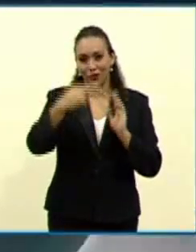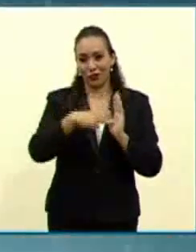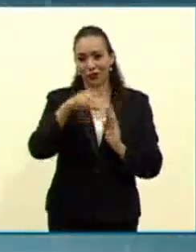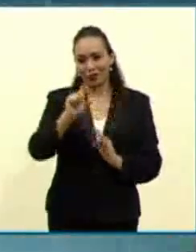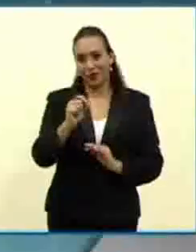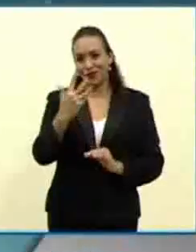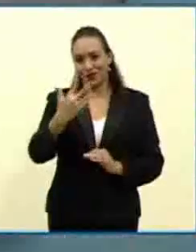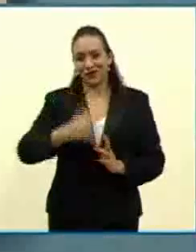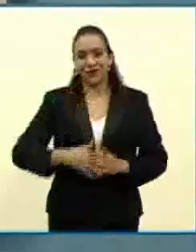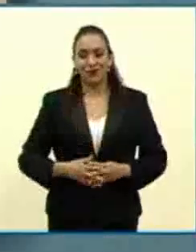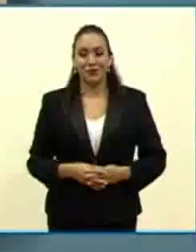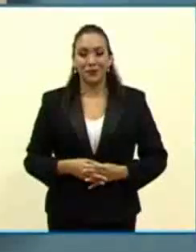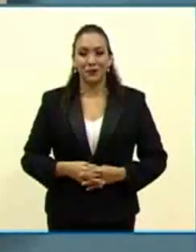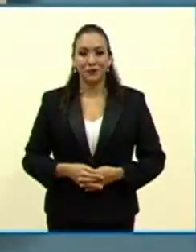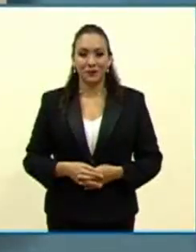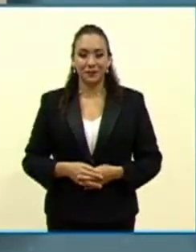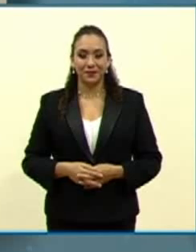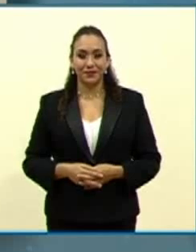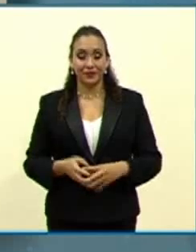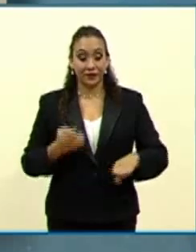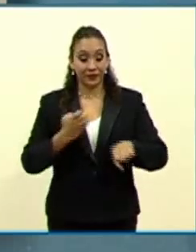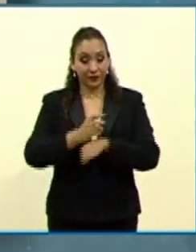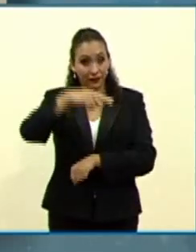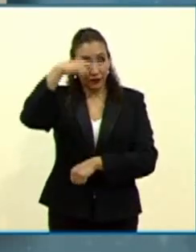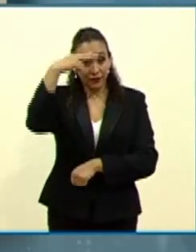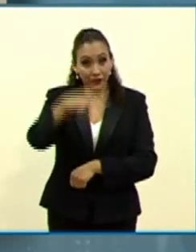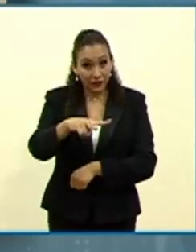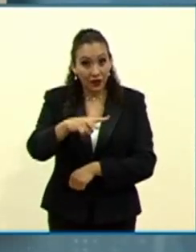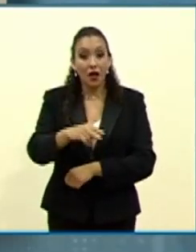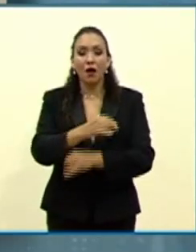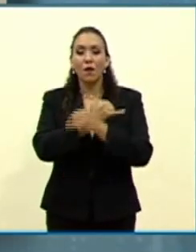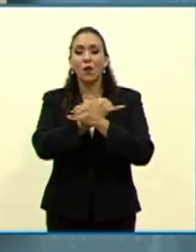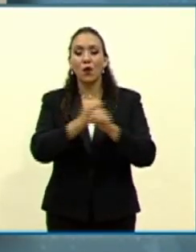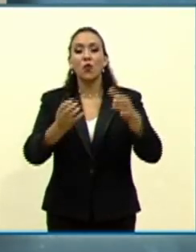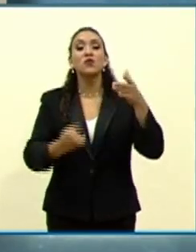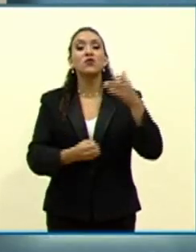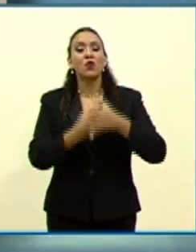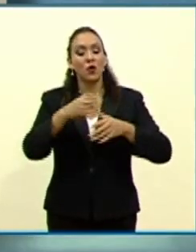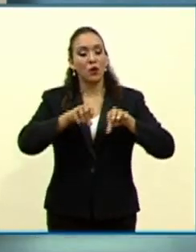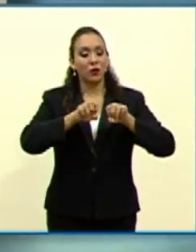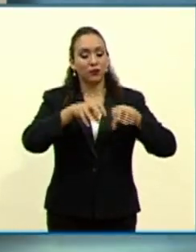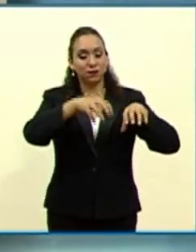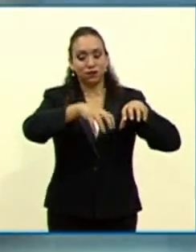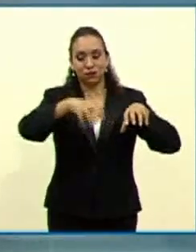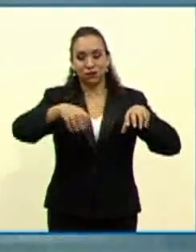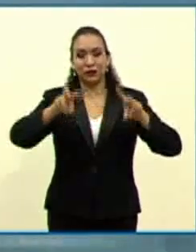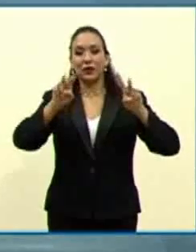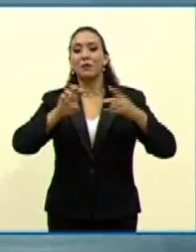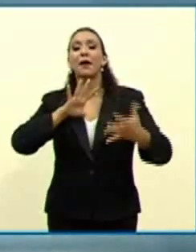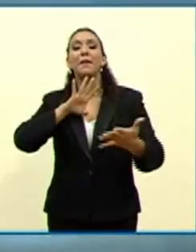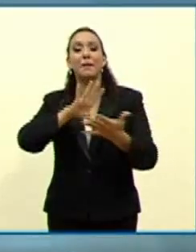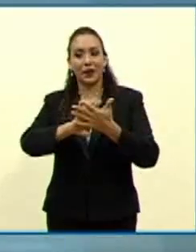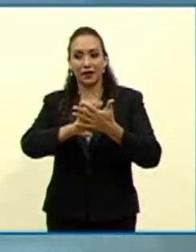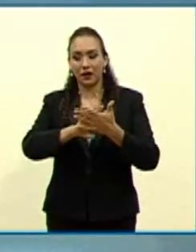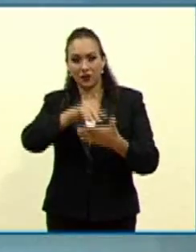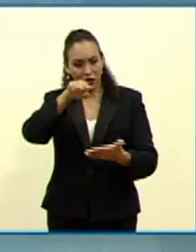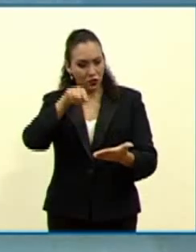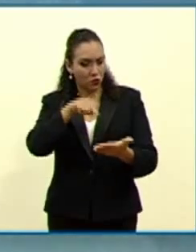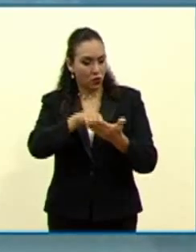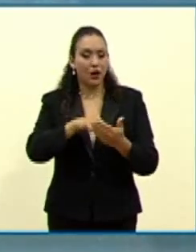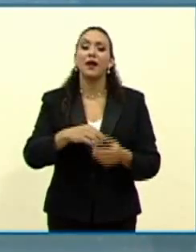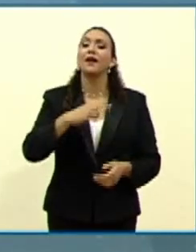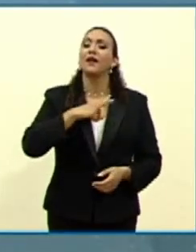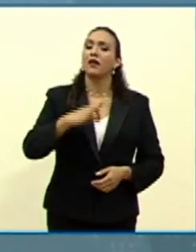2025. En el Estado de México se inauguraron los tribunales de alzada en materia penal para las regiones de